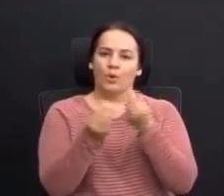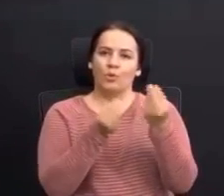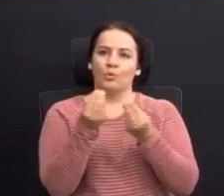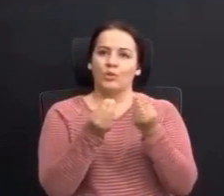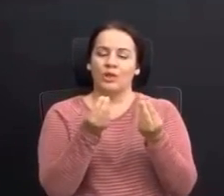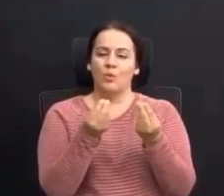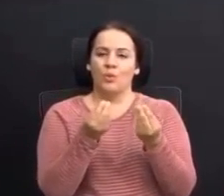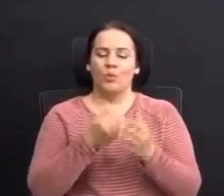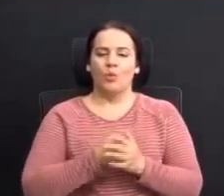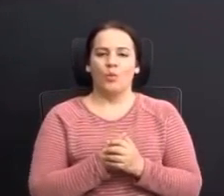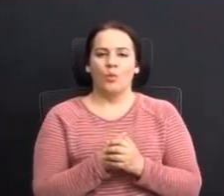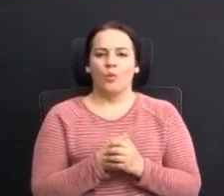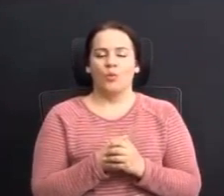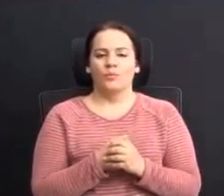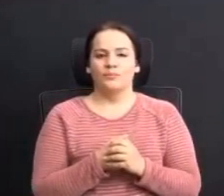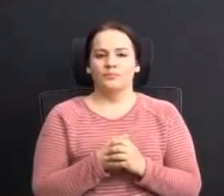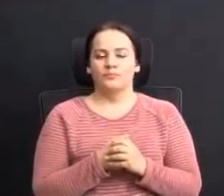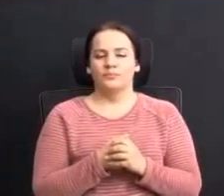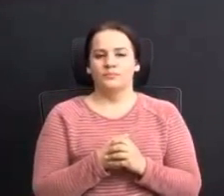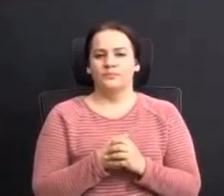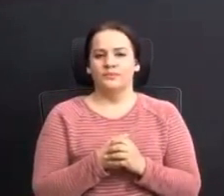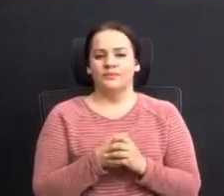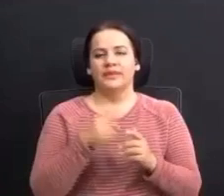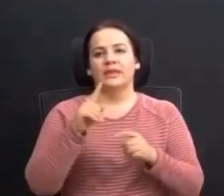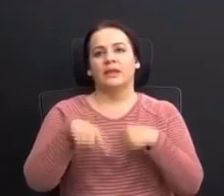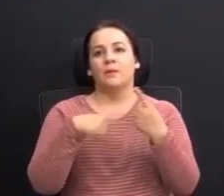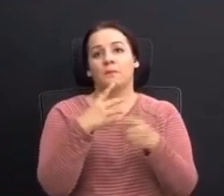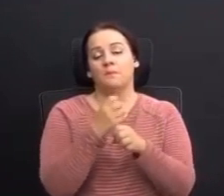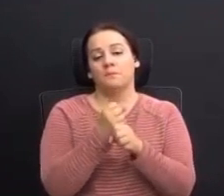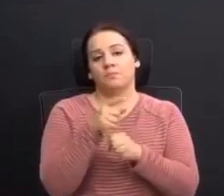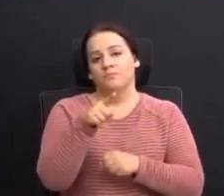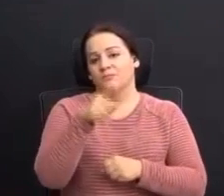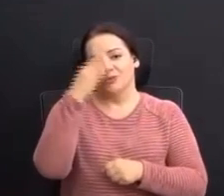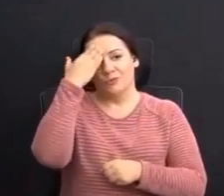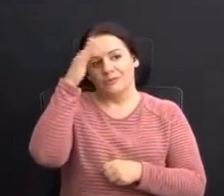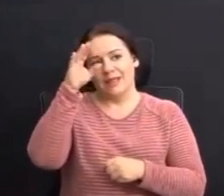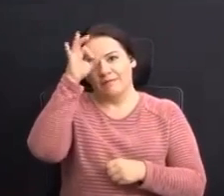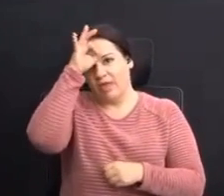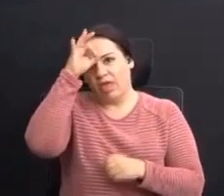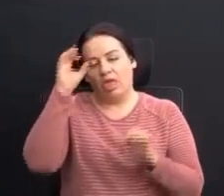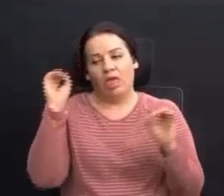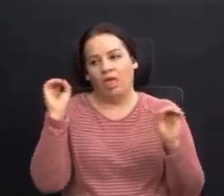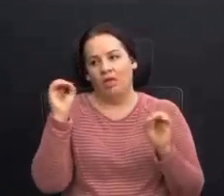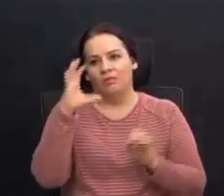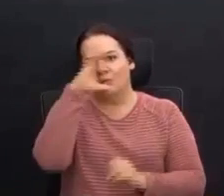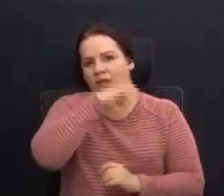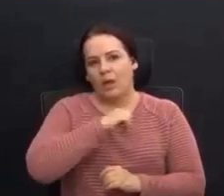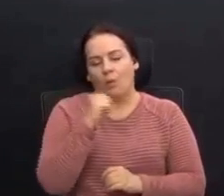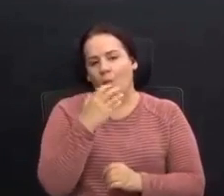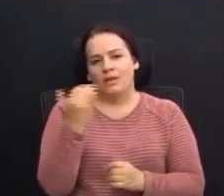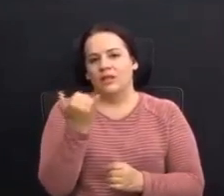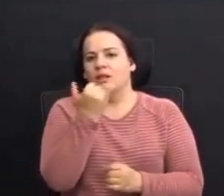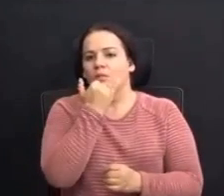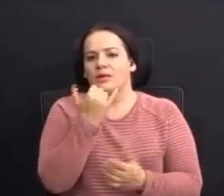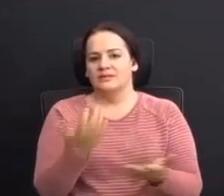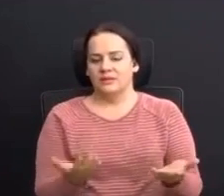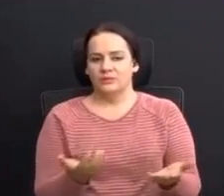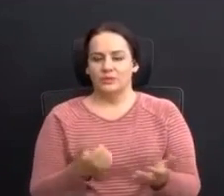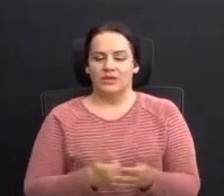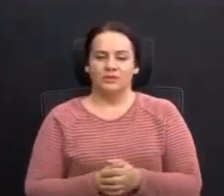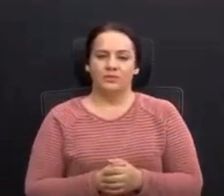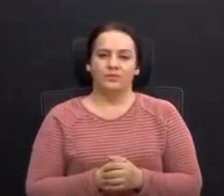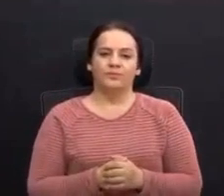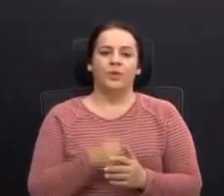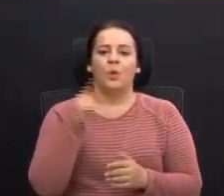productivo, que es timorato e ingenuo y no se da cuenta de que eso es lo que está sucediendo. Don Pedro, usted integraba la